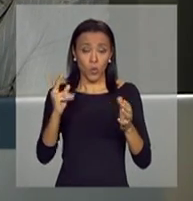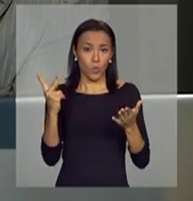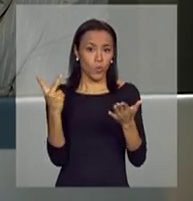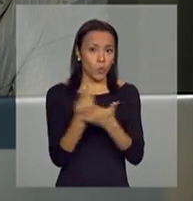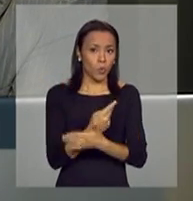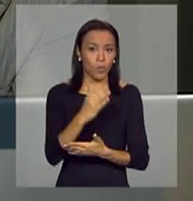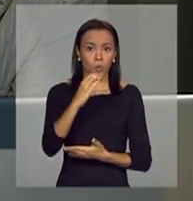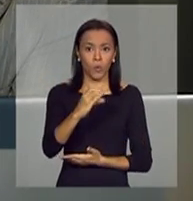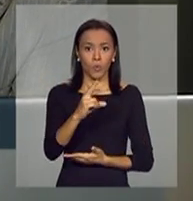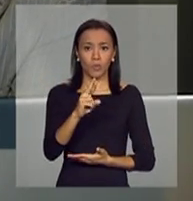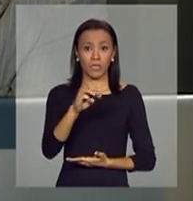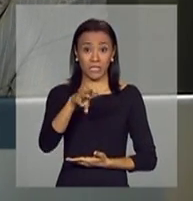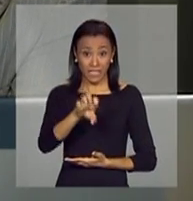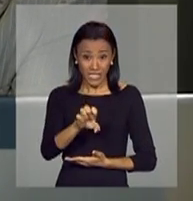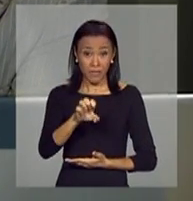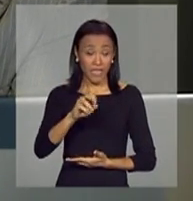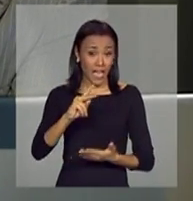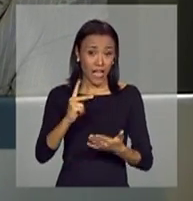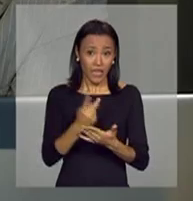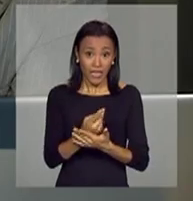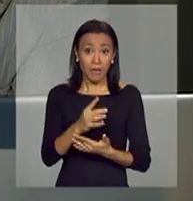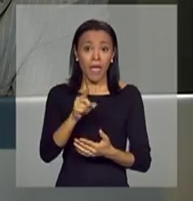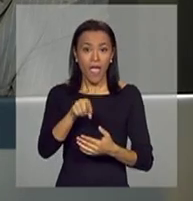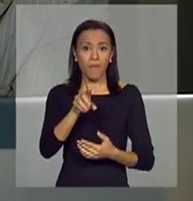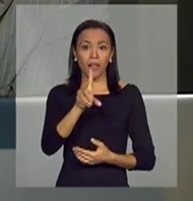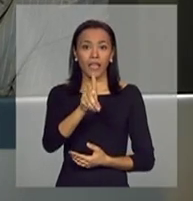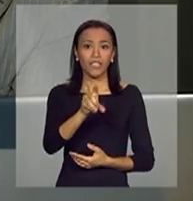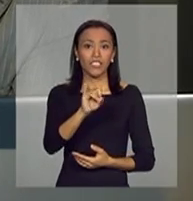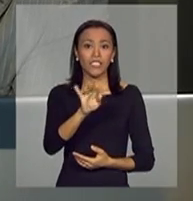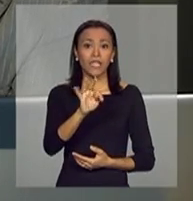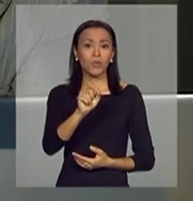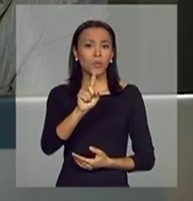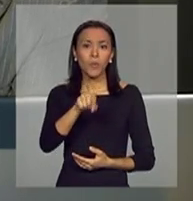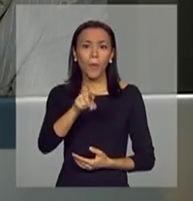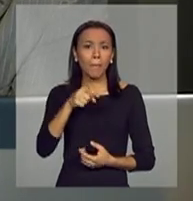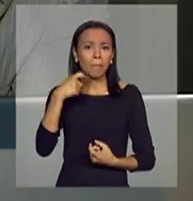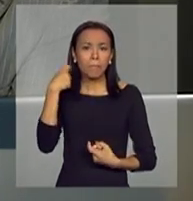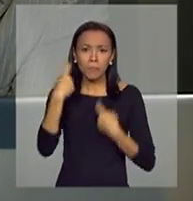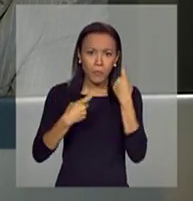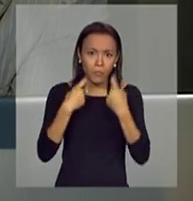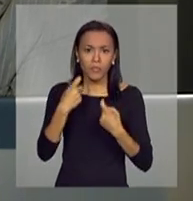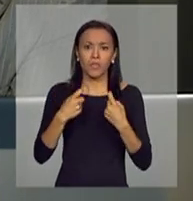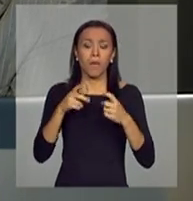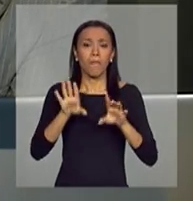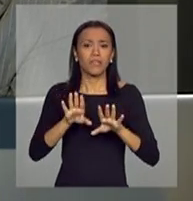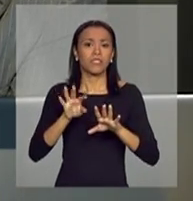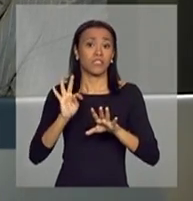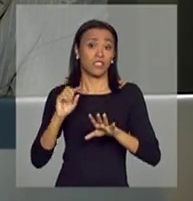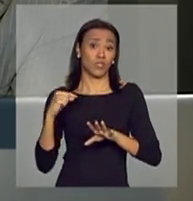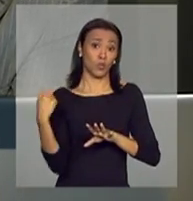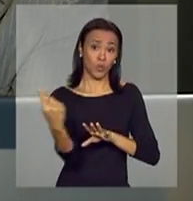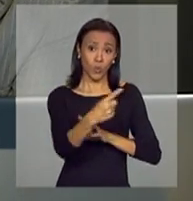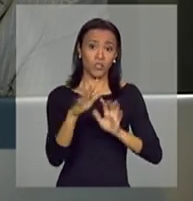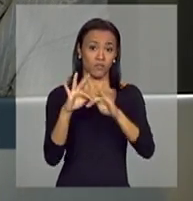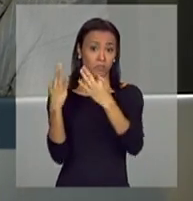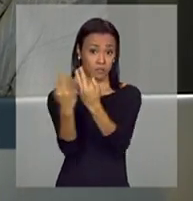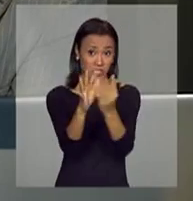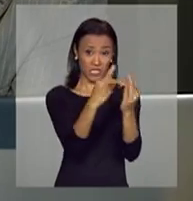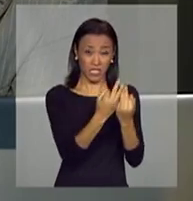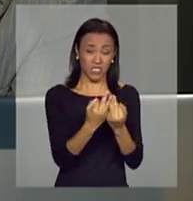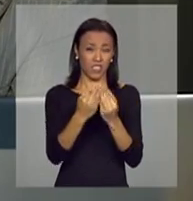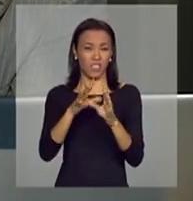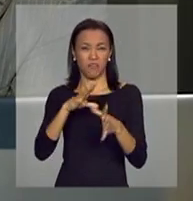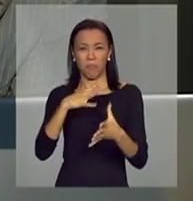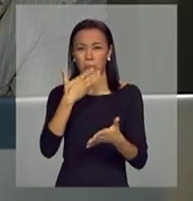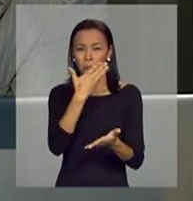la dictadura no son preocupación solo de algunas cientos de familias de desaparecidos, de muertos